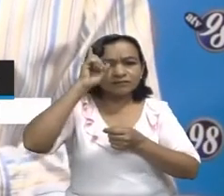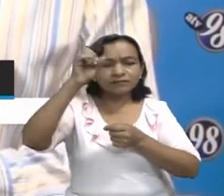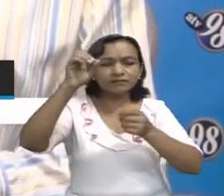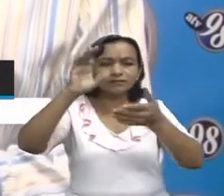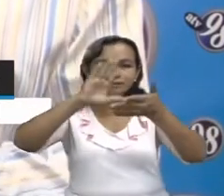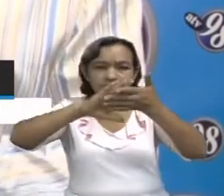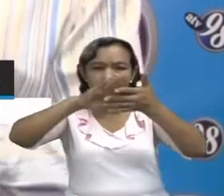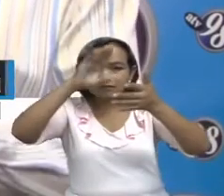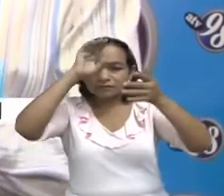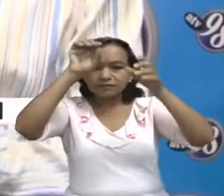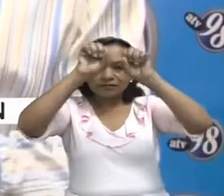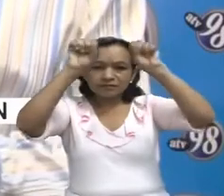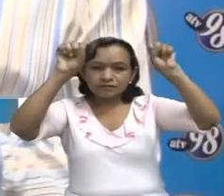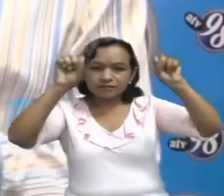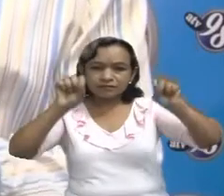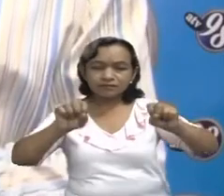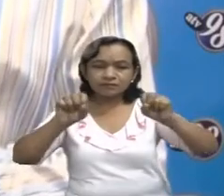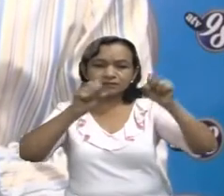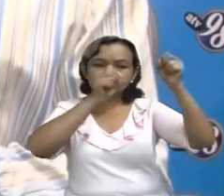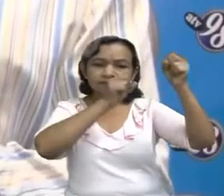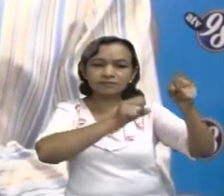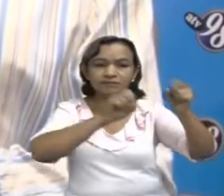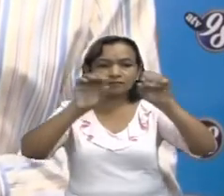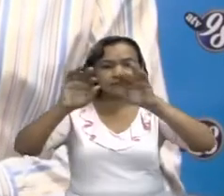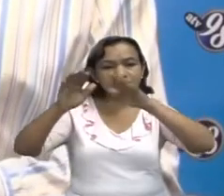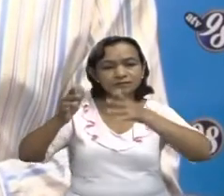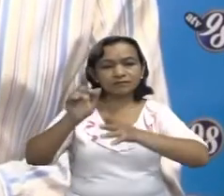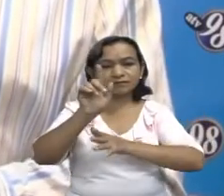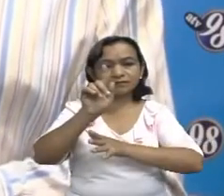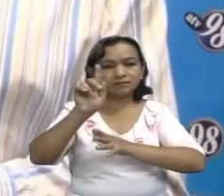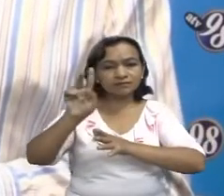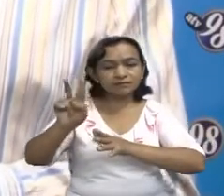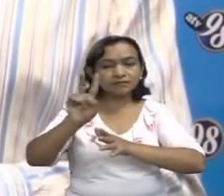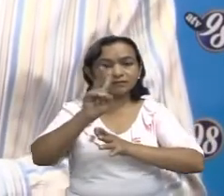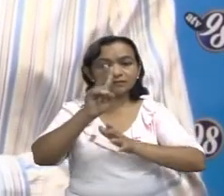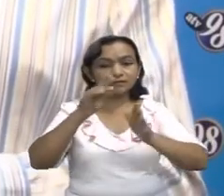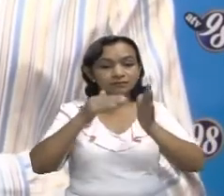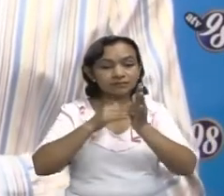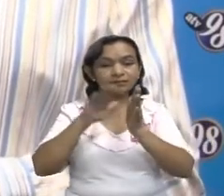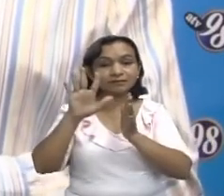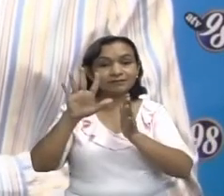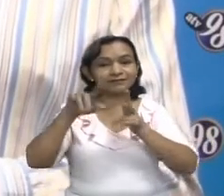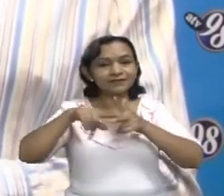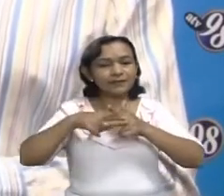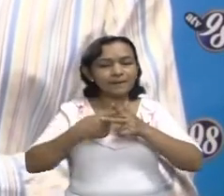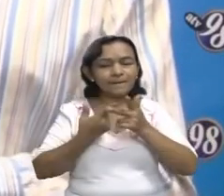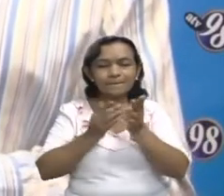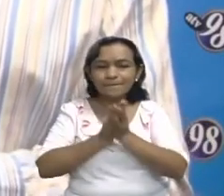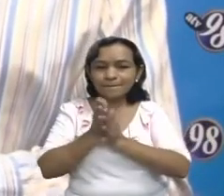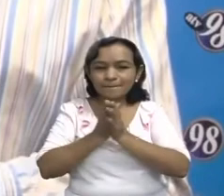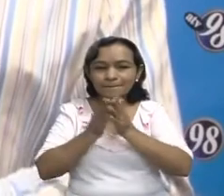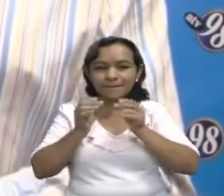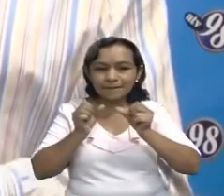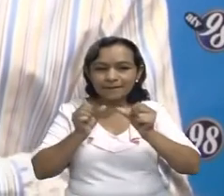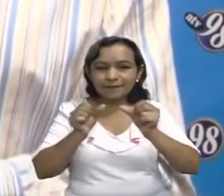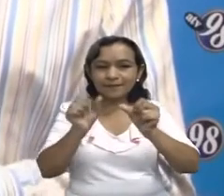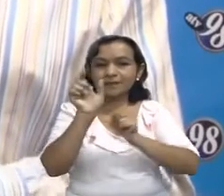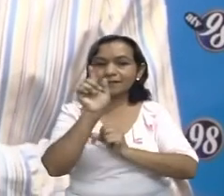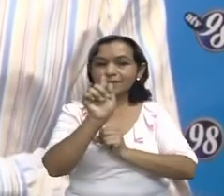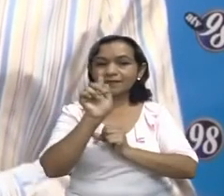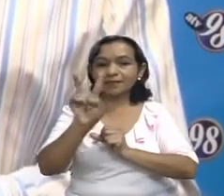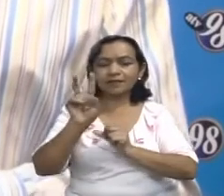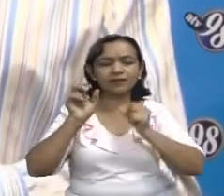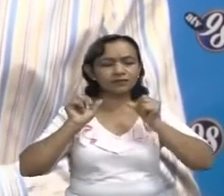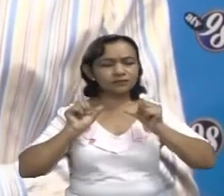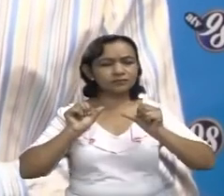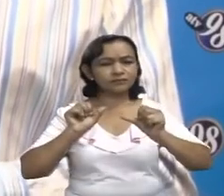de profesionalismo de los compañeros del canal desde sus inicios en el 2005, también han permitido que el canal se